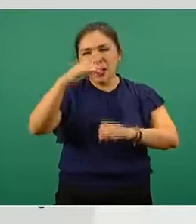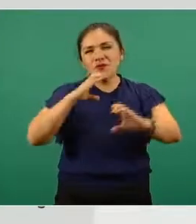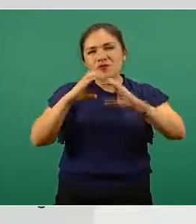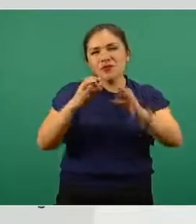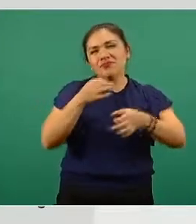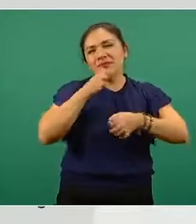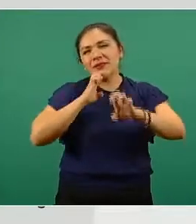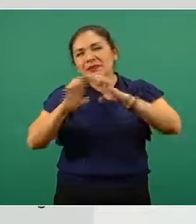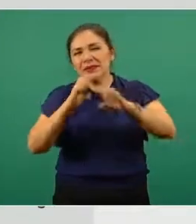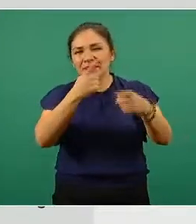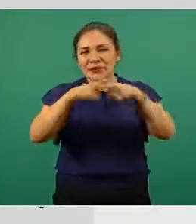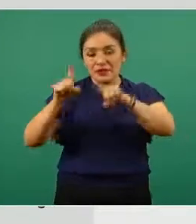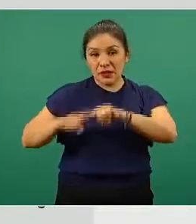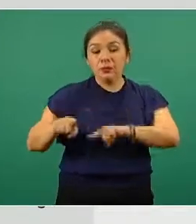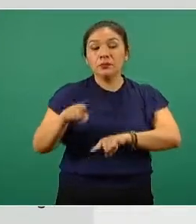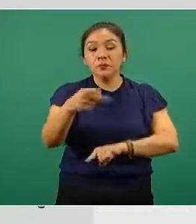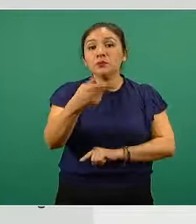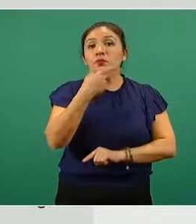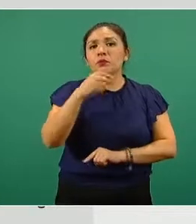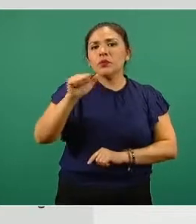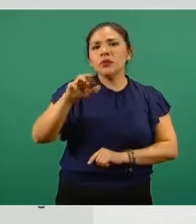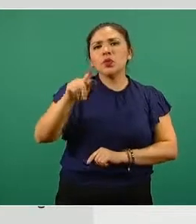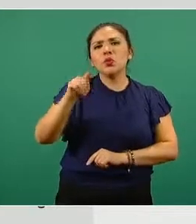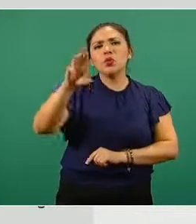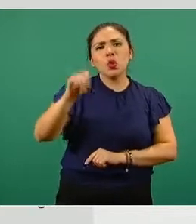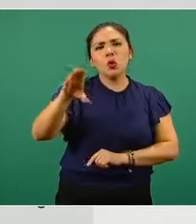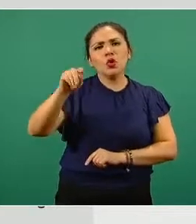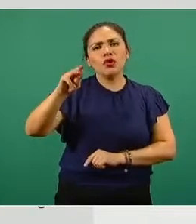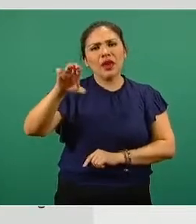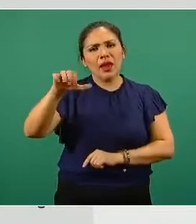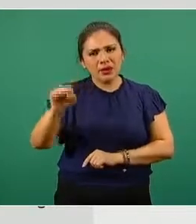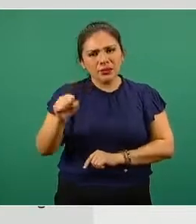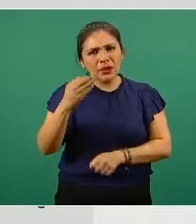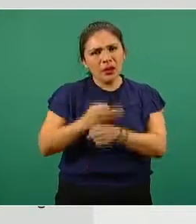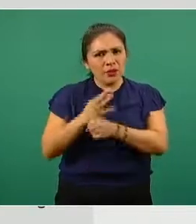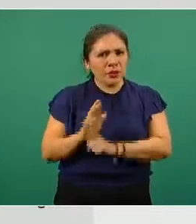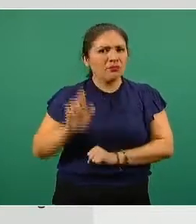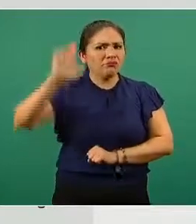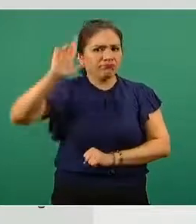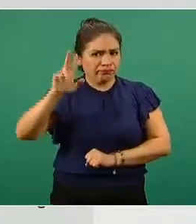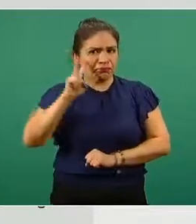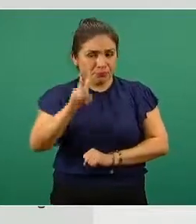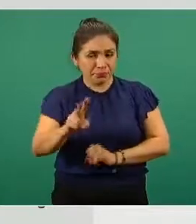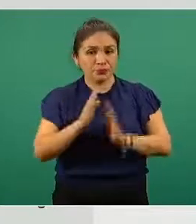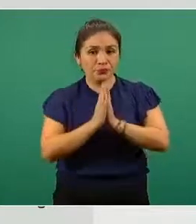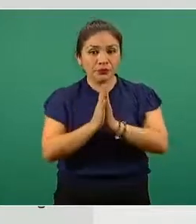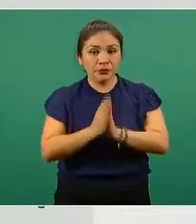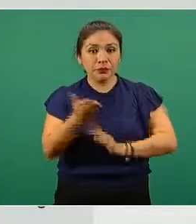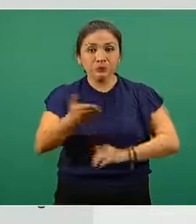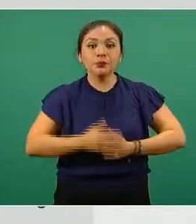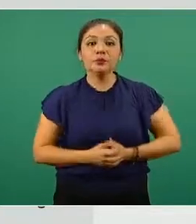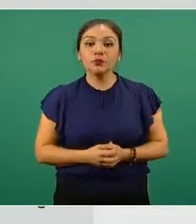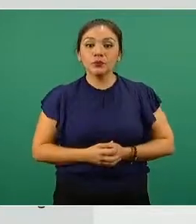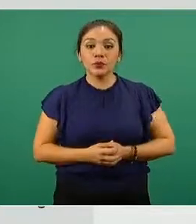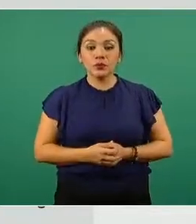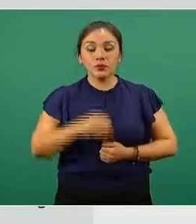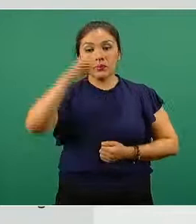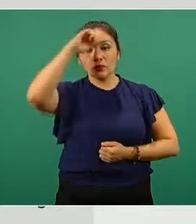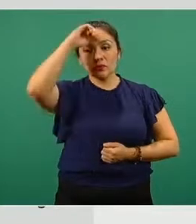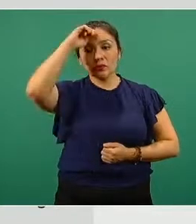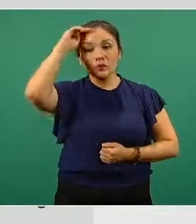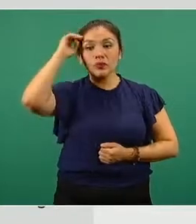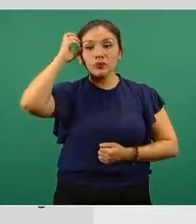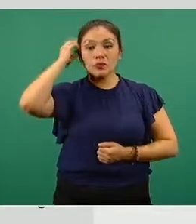comunicación. Arturo Contreras, de pie de página, acaba de levantar su mano. Adelante, Arturo, por